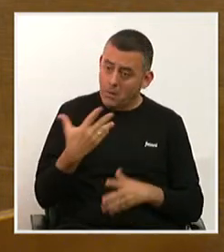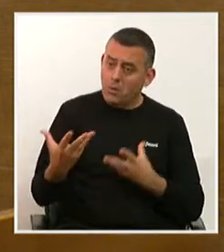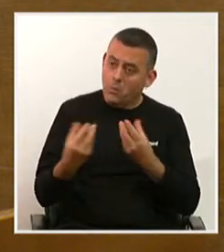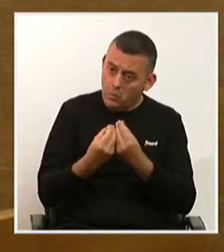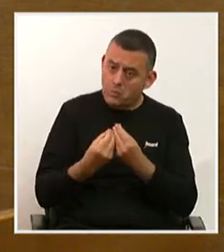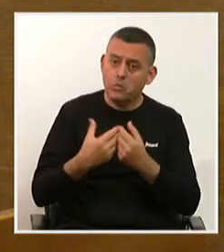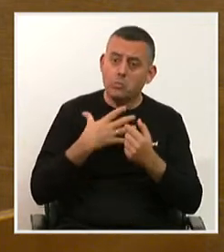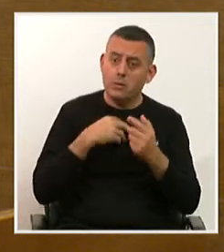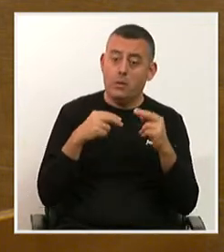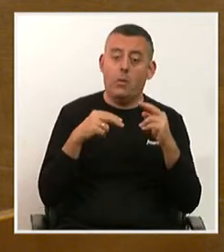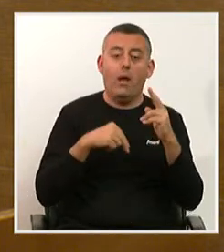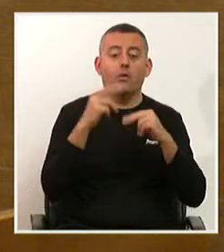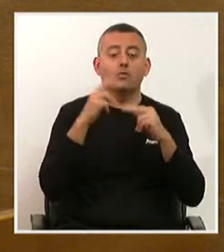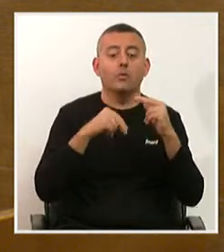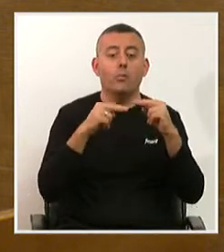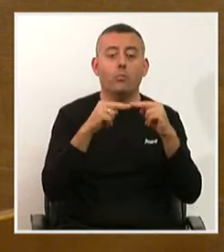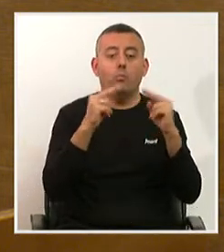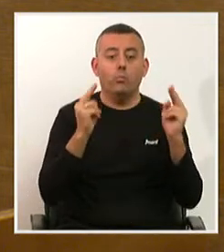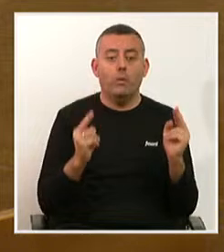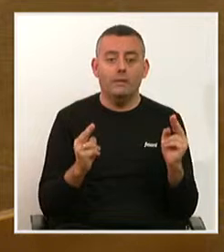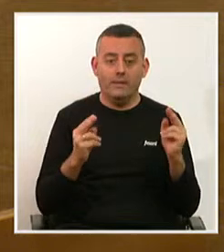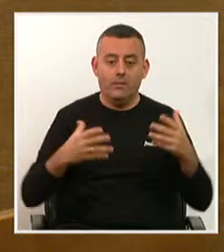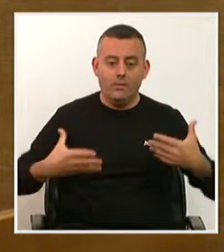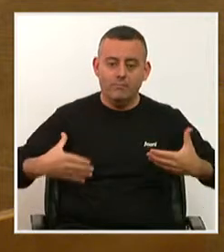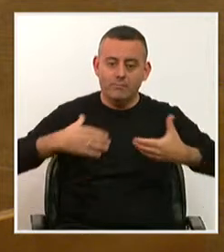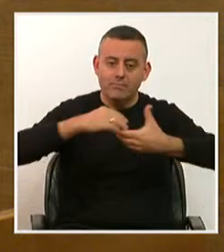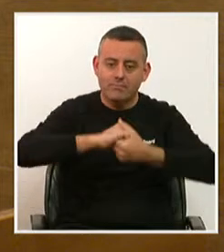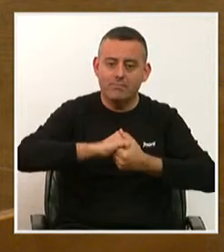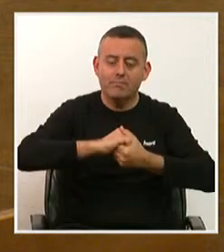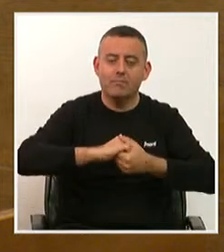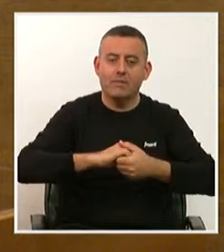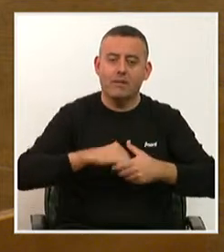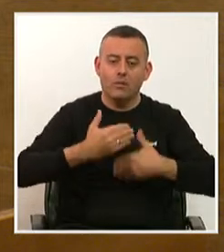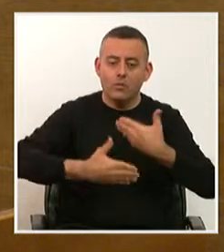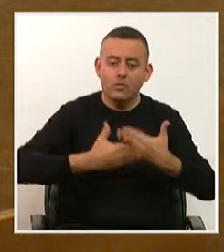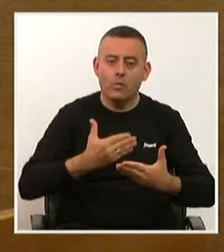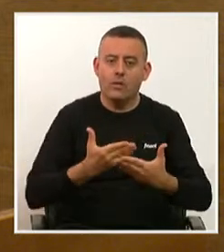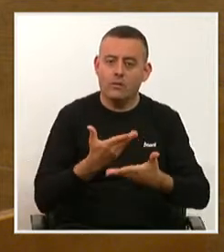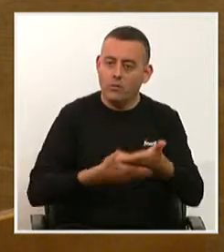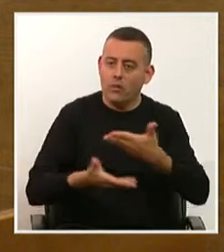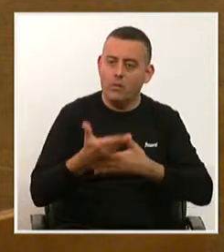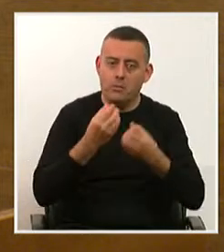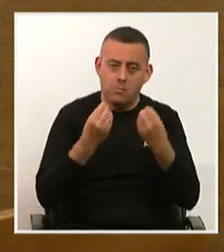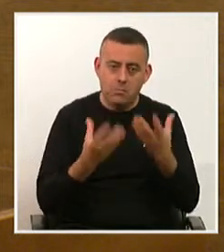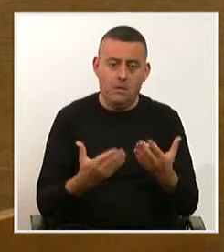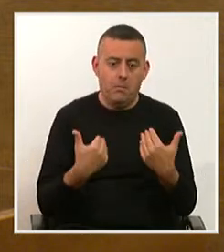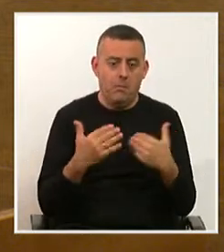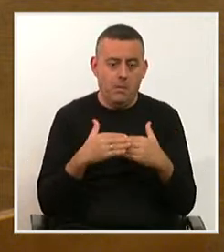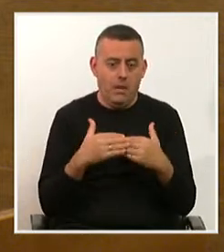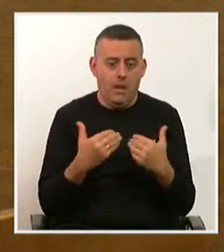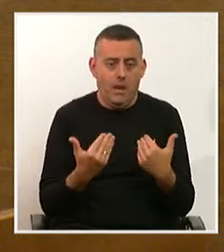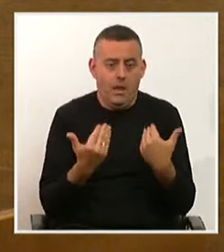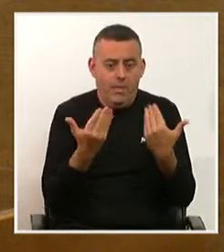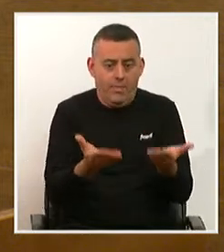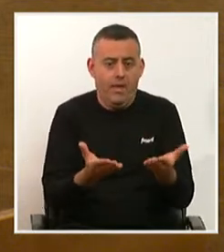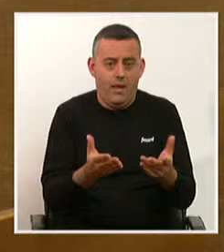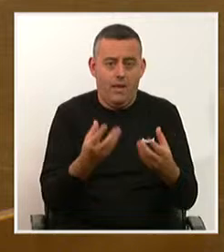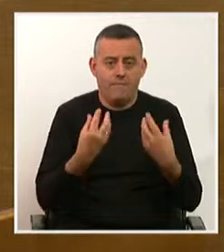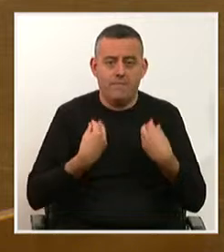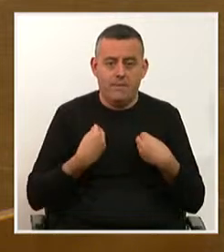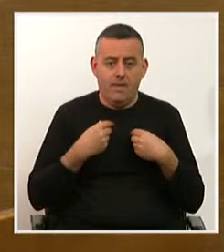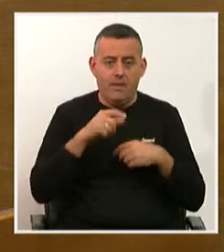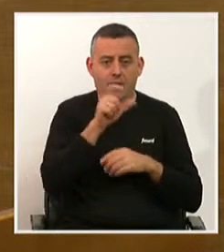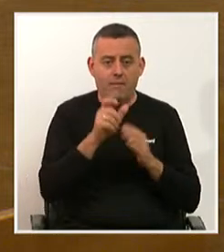lach arriar ach yorar la calad de vida de to valenci y valencianes y esta diputada que